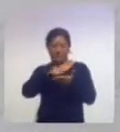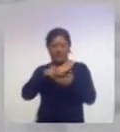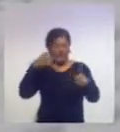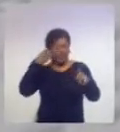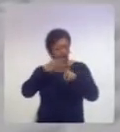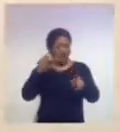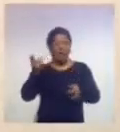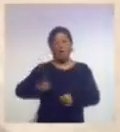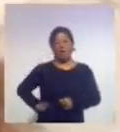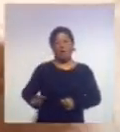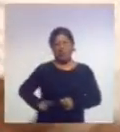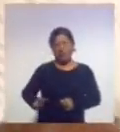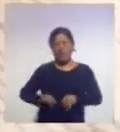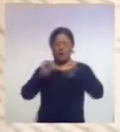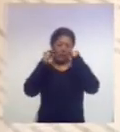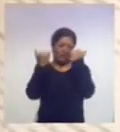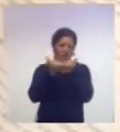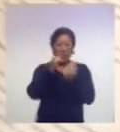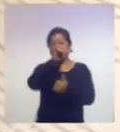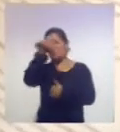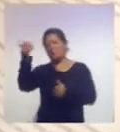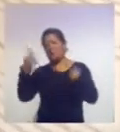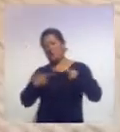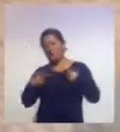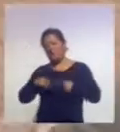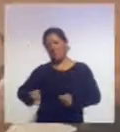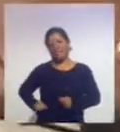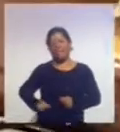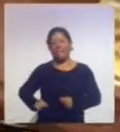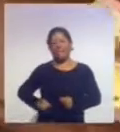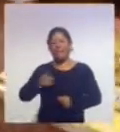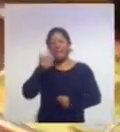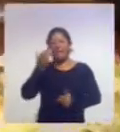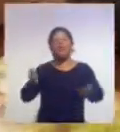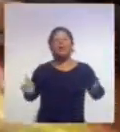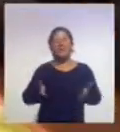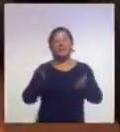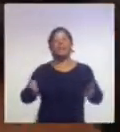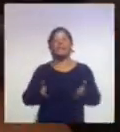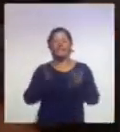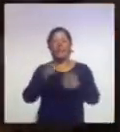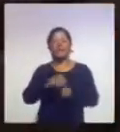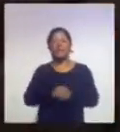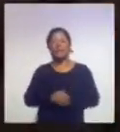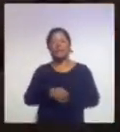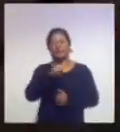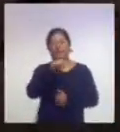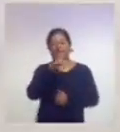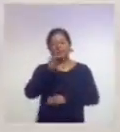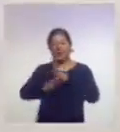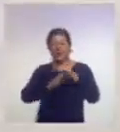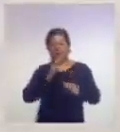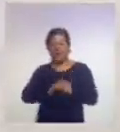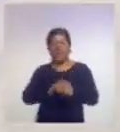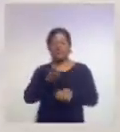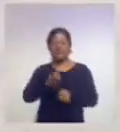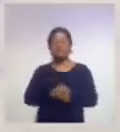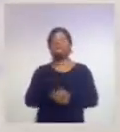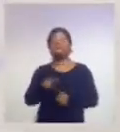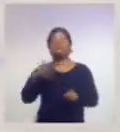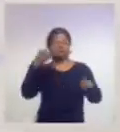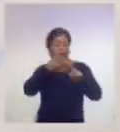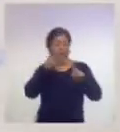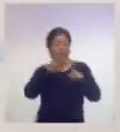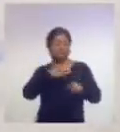gobiernos, sociedad civil y otras partes interesadas destaquen los avances en las tasas mundiales en la materia, por ser uno de los objetivos de